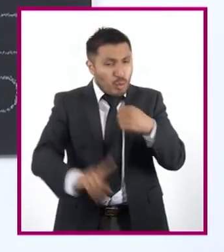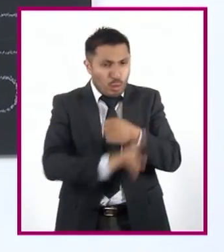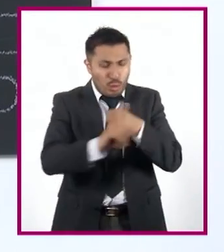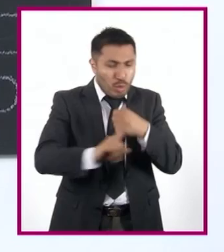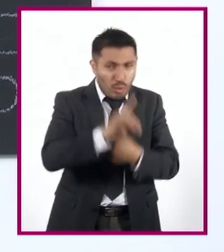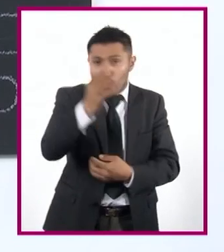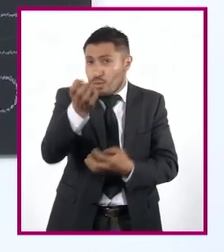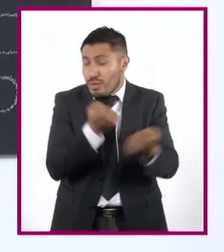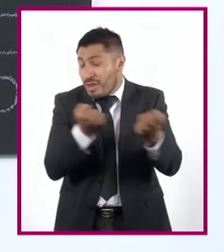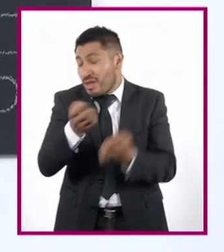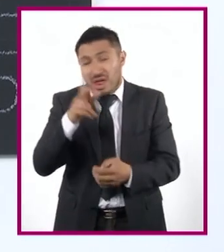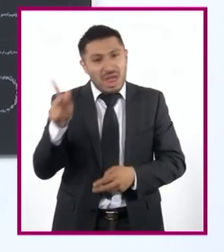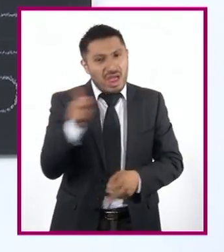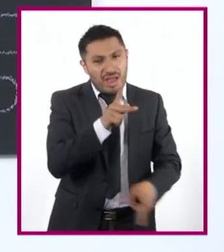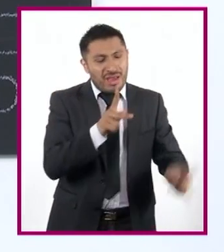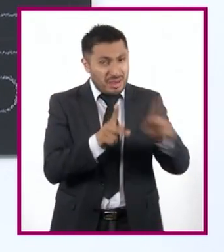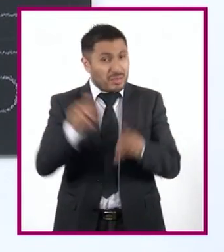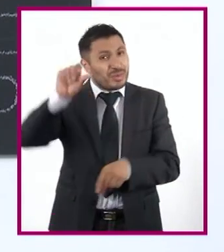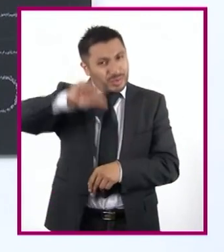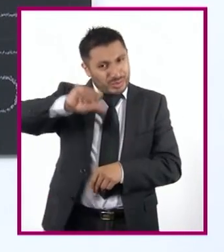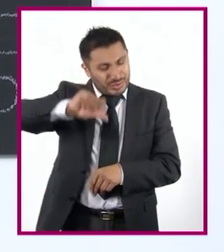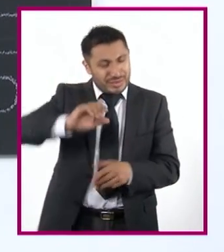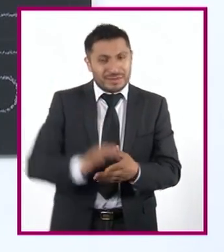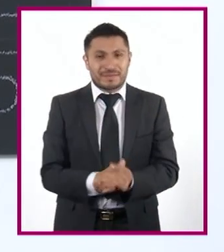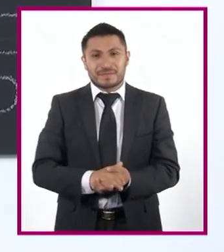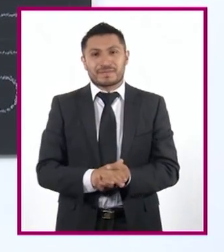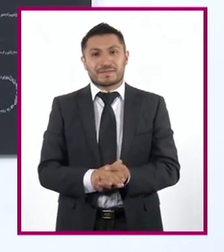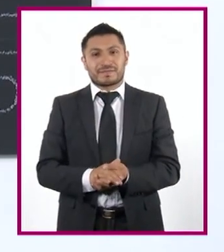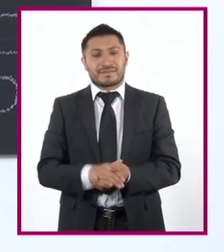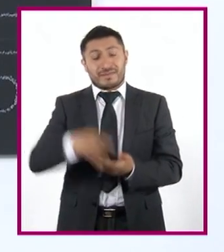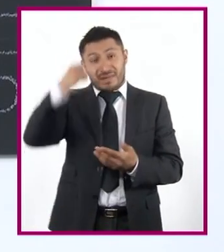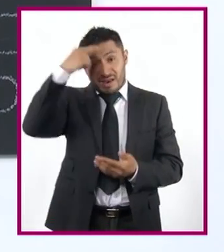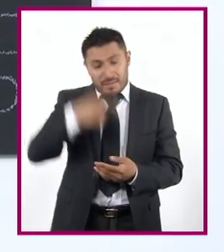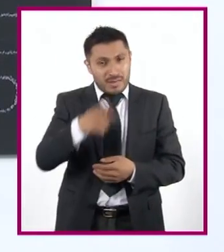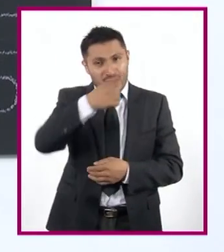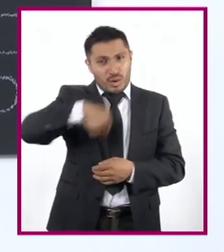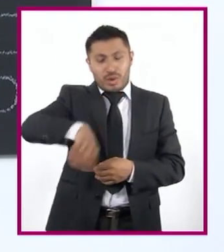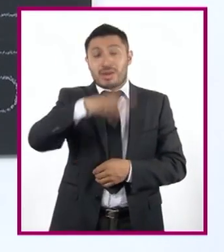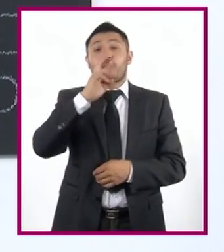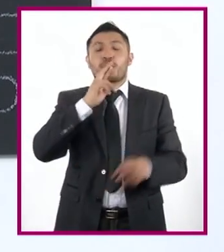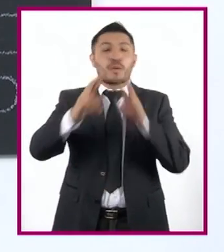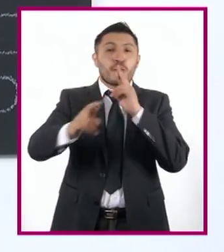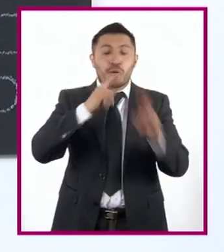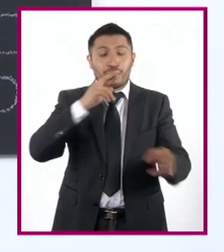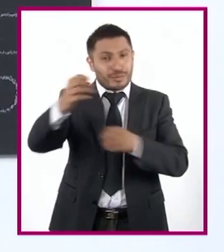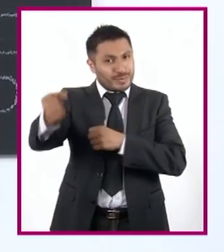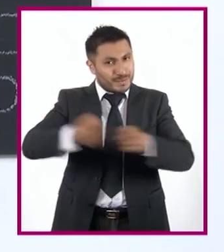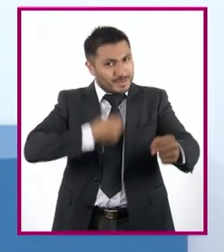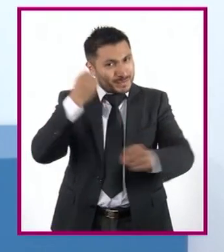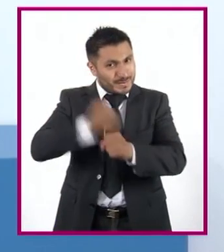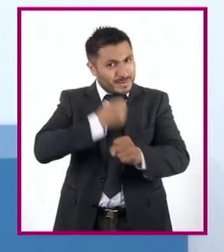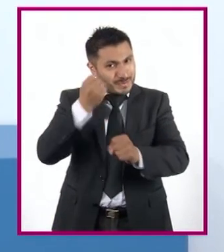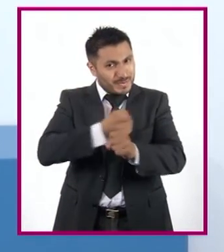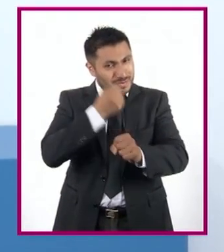y ejercicios similares a los que estudiamos hoy, para que lo resuelvan y practiquen lo que